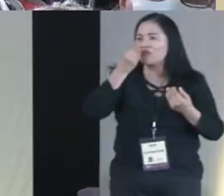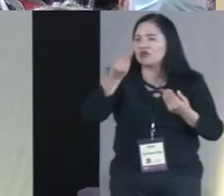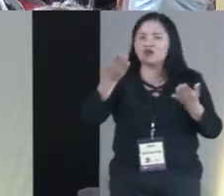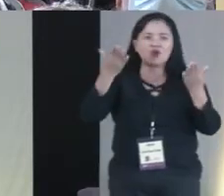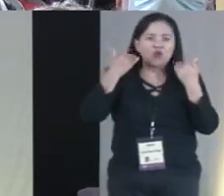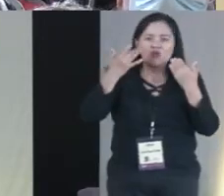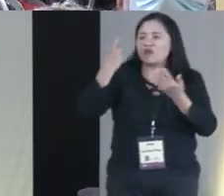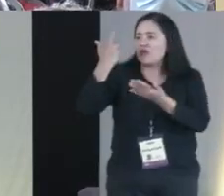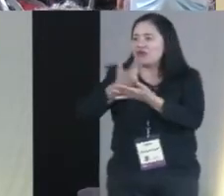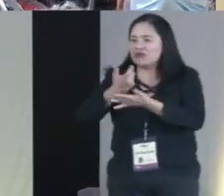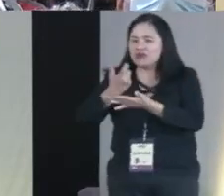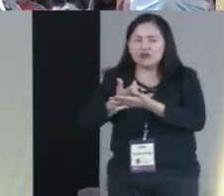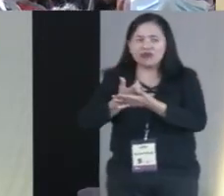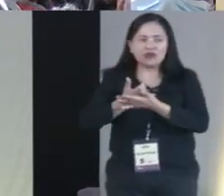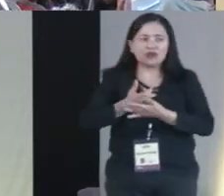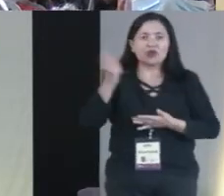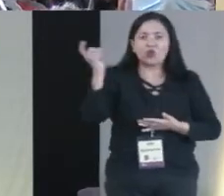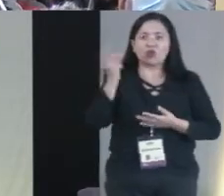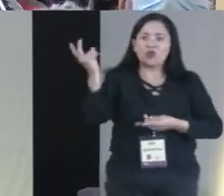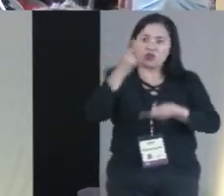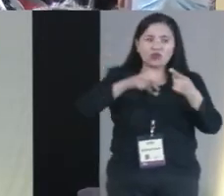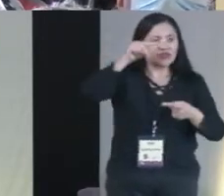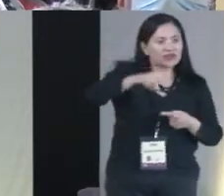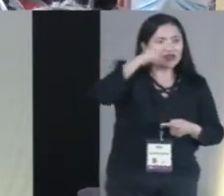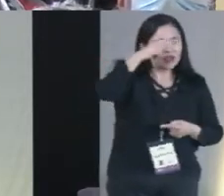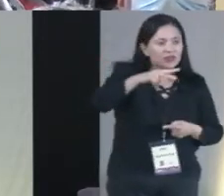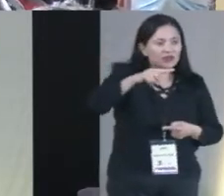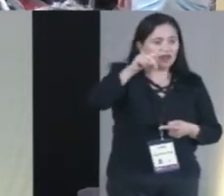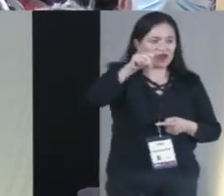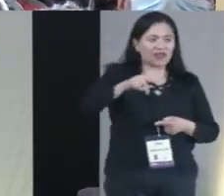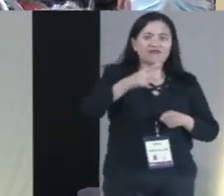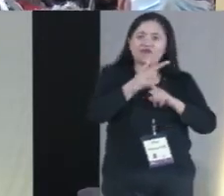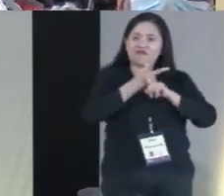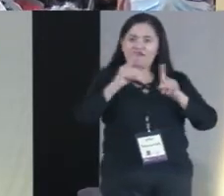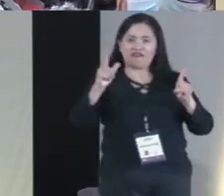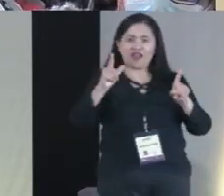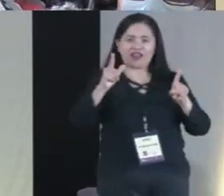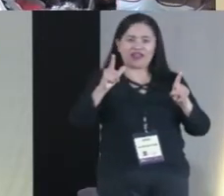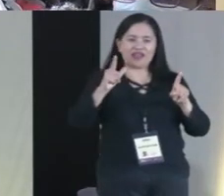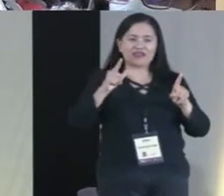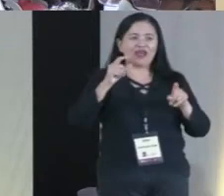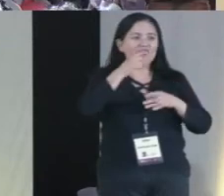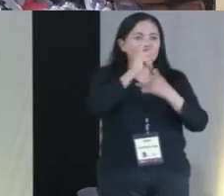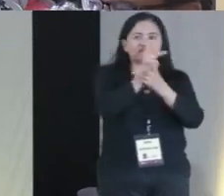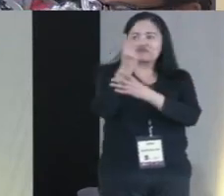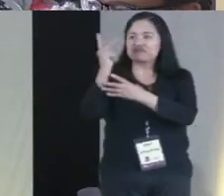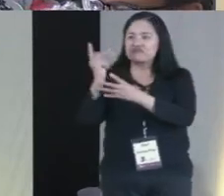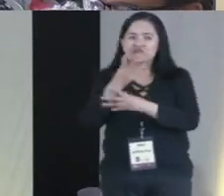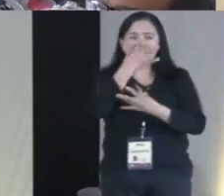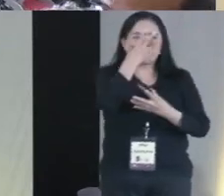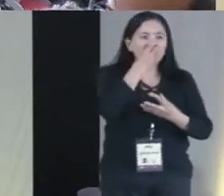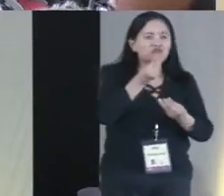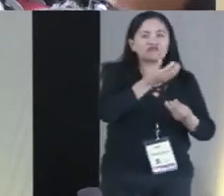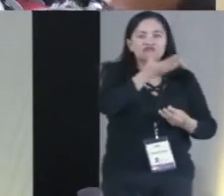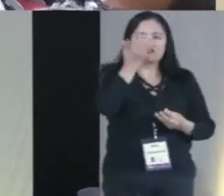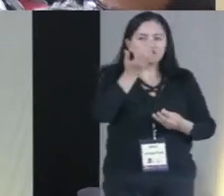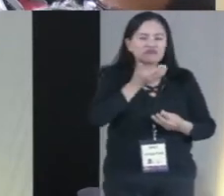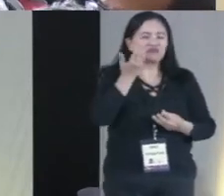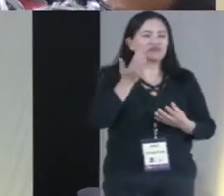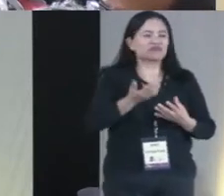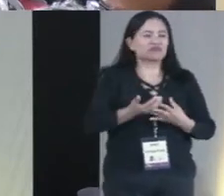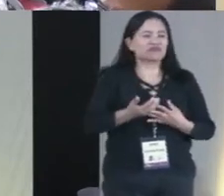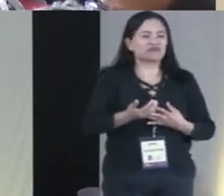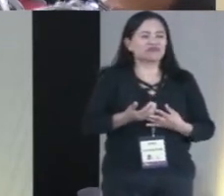dinero. Y cuando llegan a México, cambia el clima, cambia la vegetación, las costumbres. Si